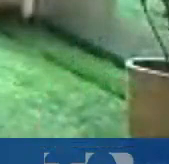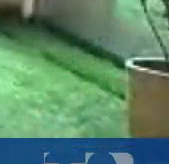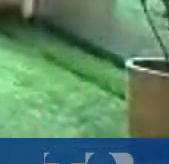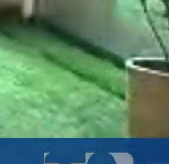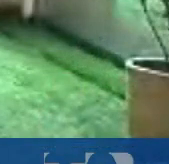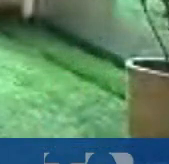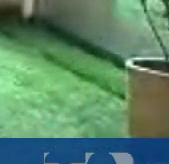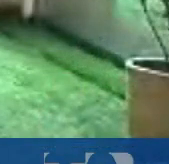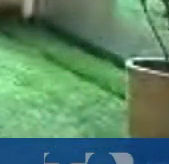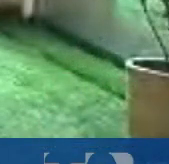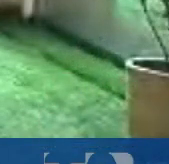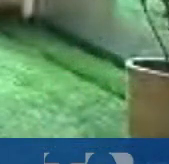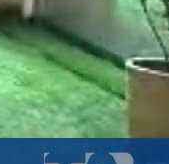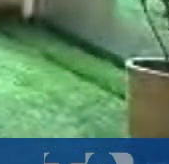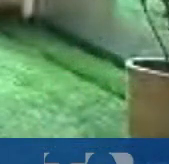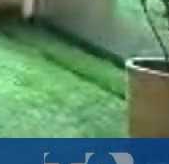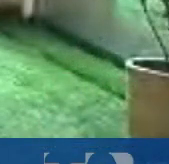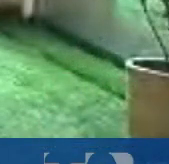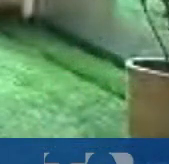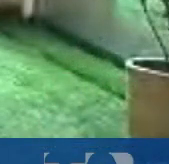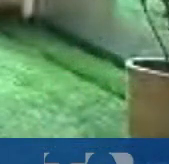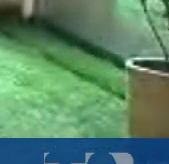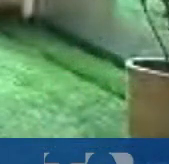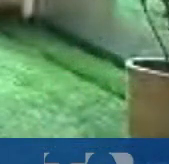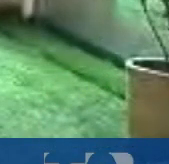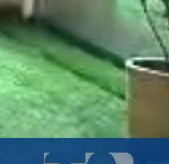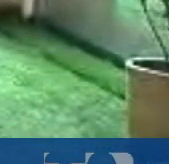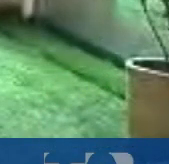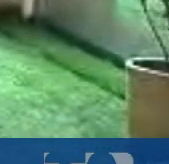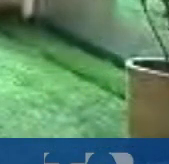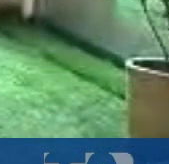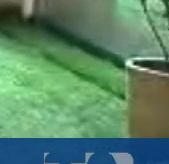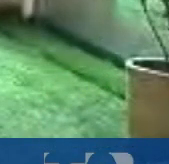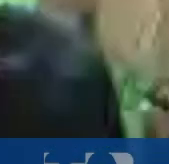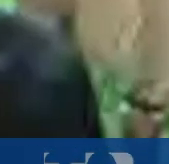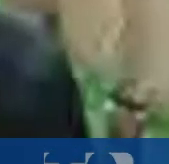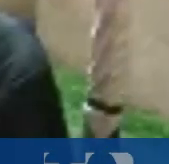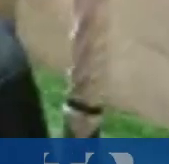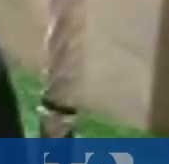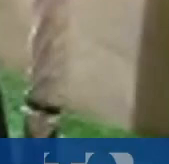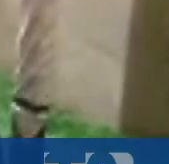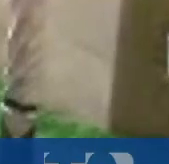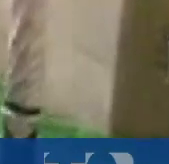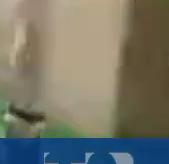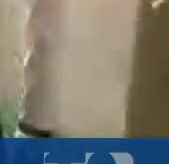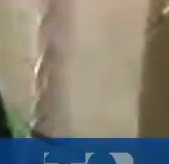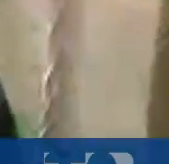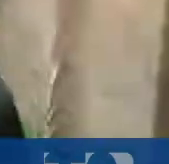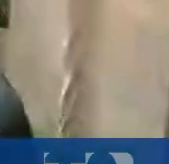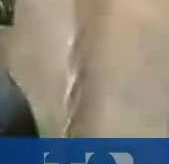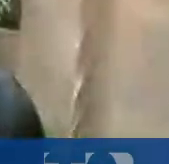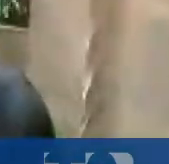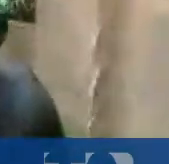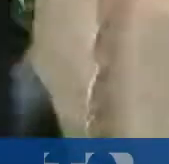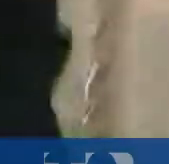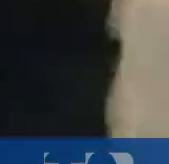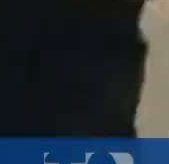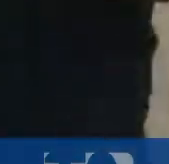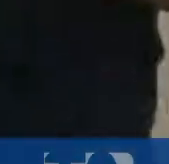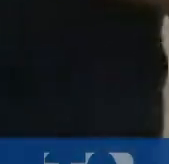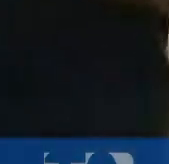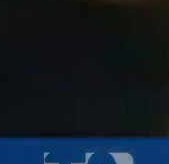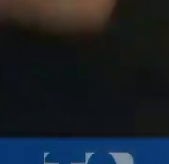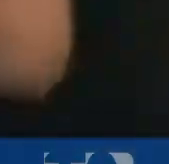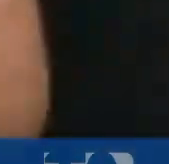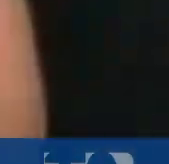de COVID-19. En todo caso, ya han pasado algunos meses desde que se desarrolla este proceso de inmunización. ¿Usted